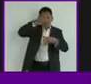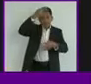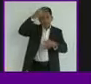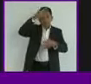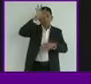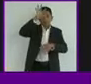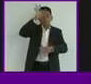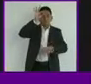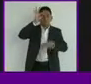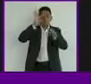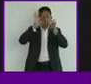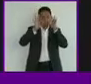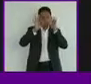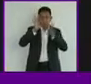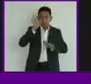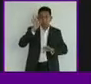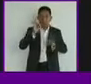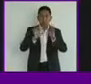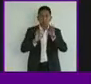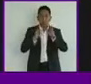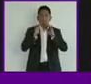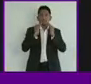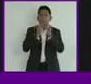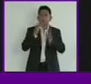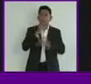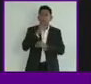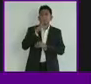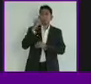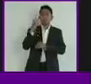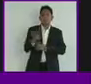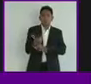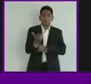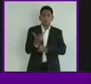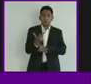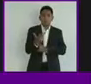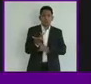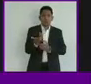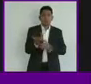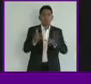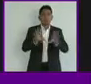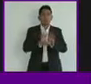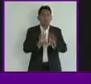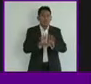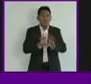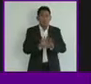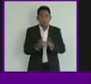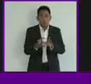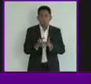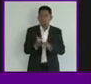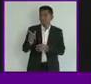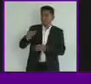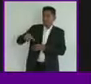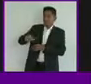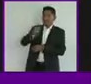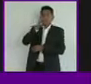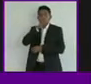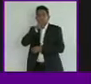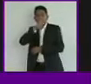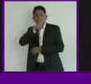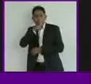tener de primera mano. Y esta parte que dicen ustedes del acompañamiento de los papás por cuanto al uso de redes, ¿no? Por cuanto al uso de la